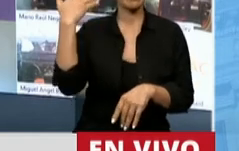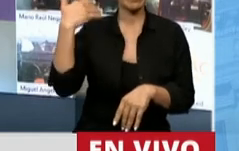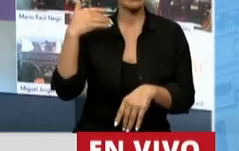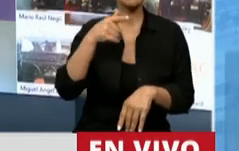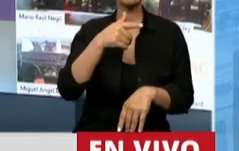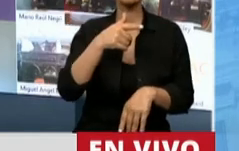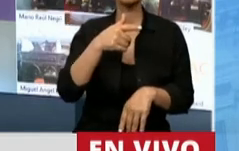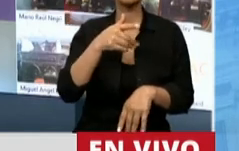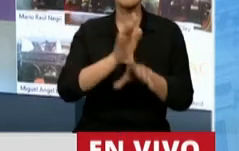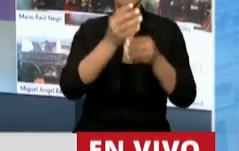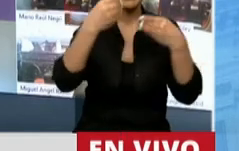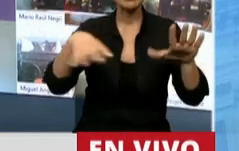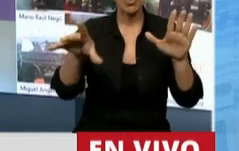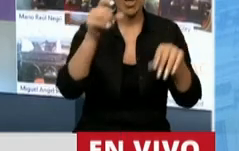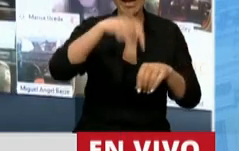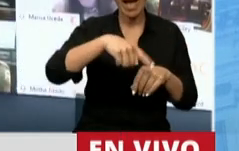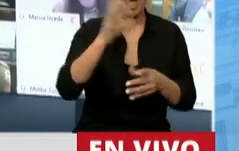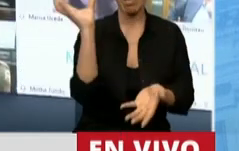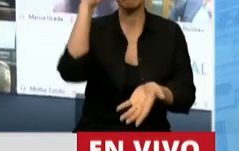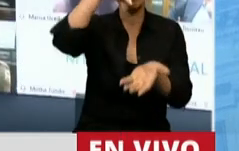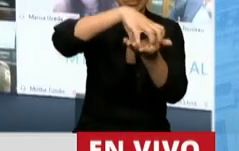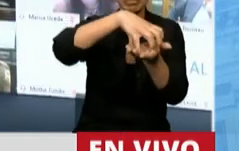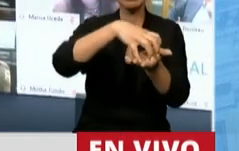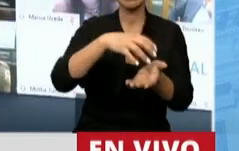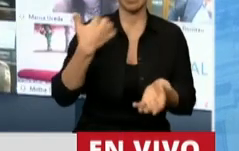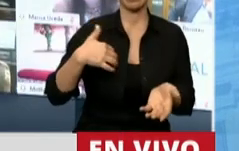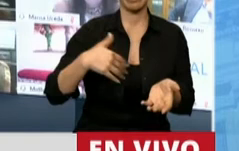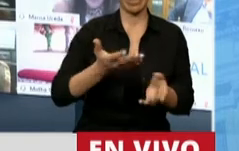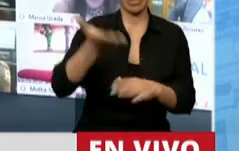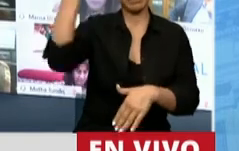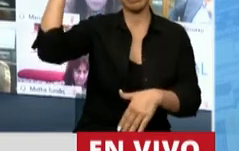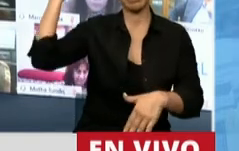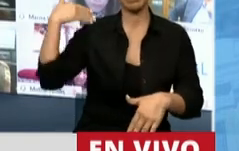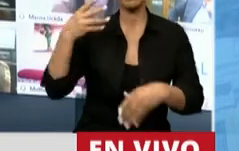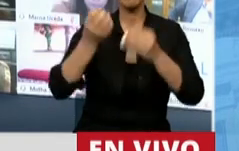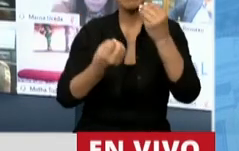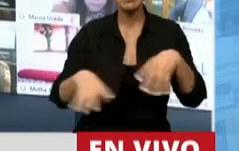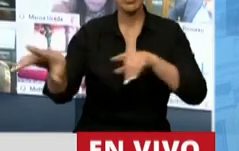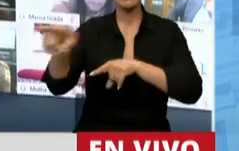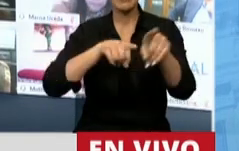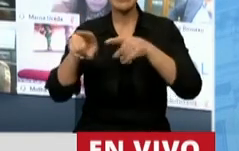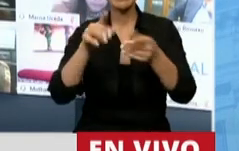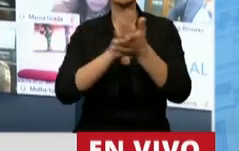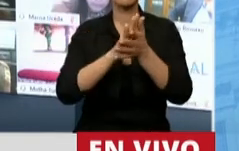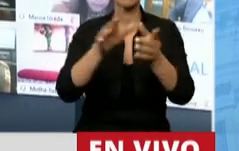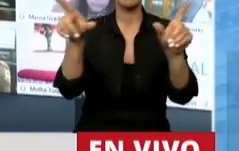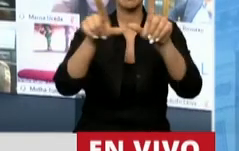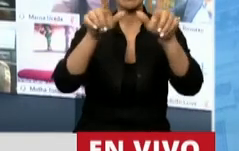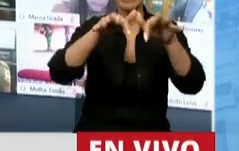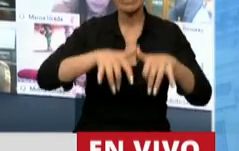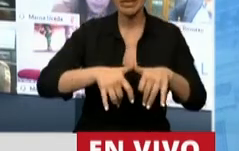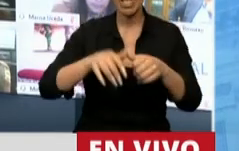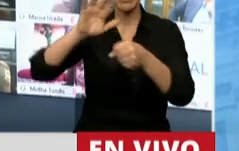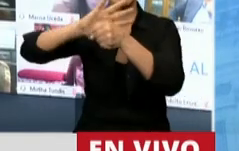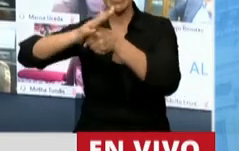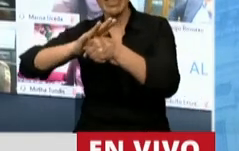SLAI, que se instaló en la Argentina hace muchos años, cuando la creación de las carreras informáticas en Tandil, en